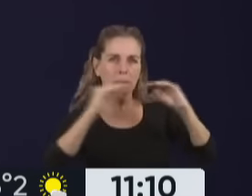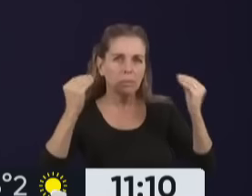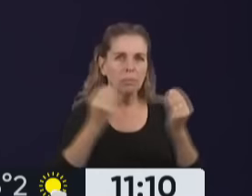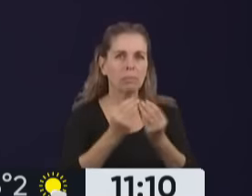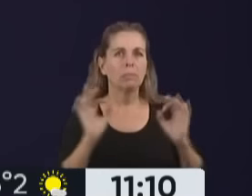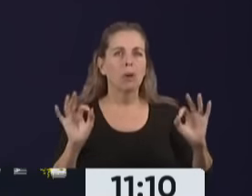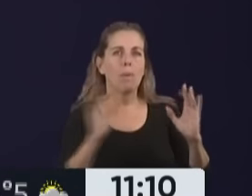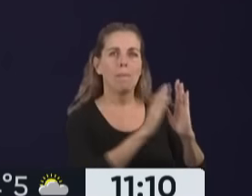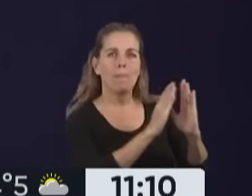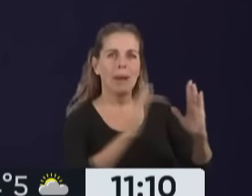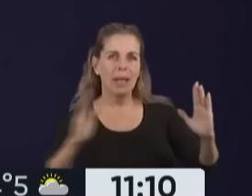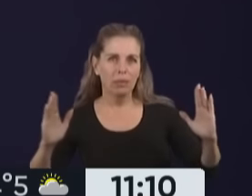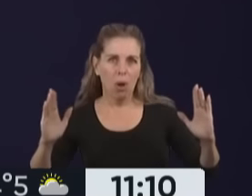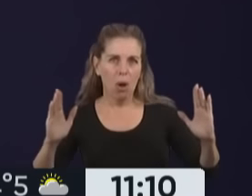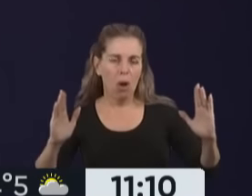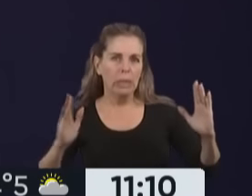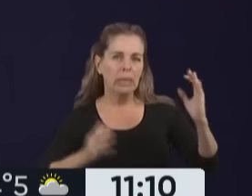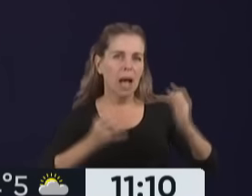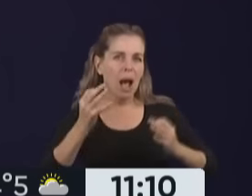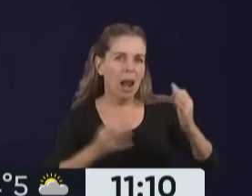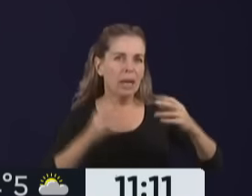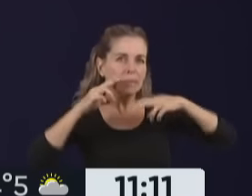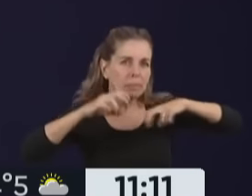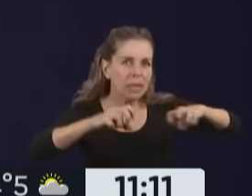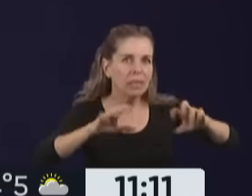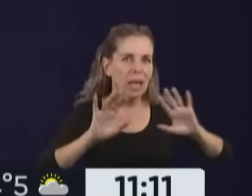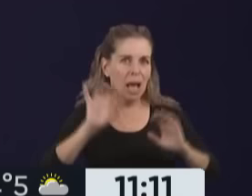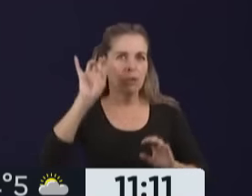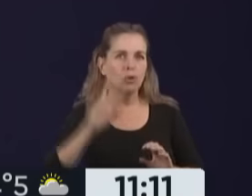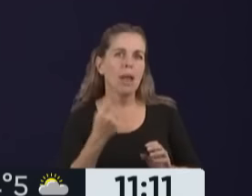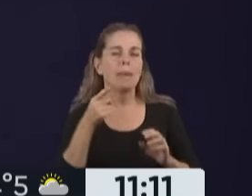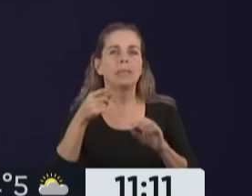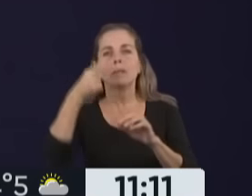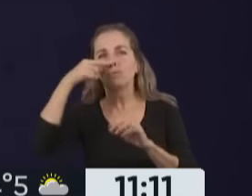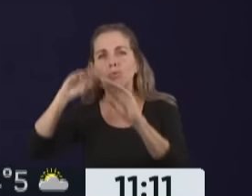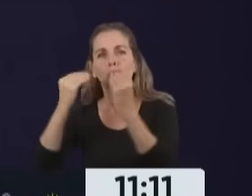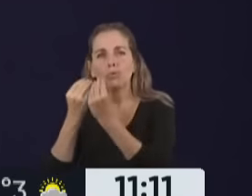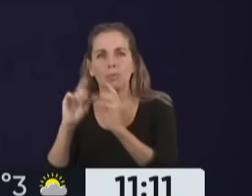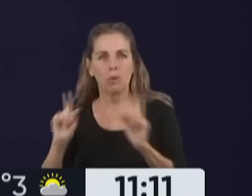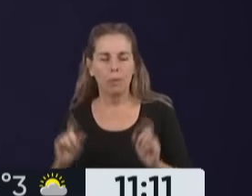uno analiza este tipo de datos, no solo el dato final.